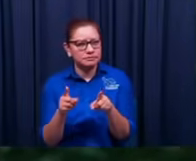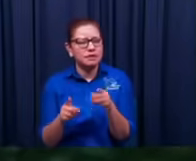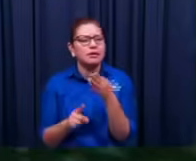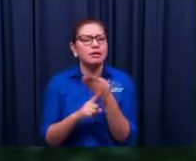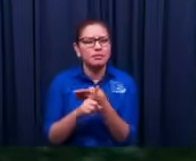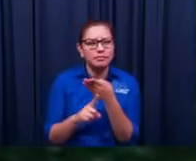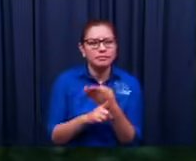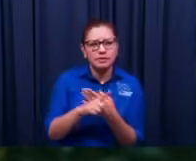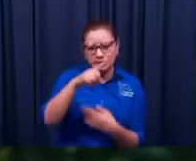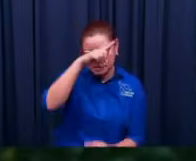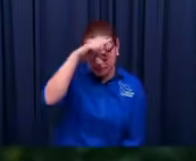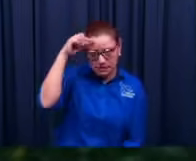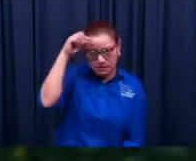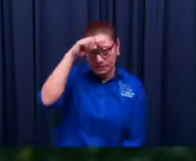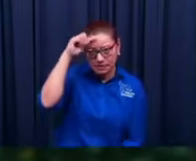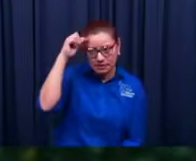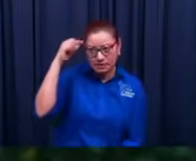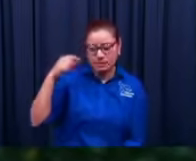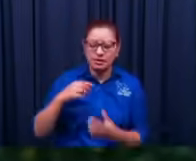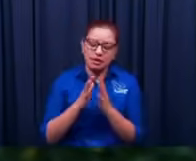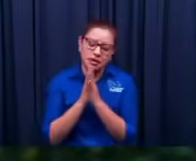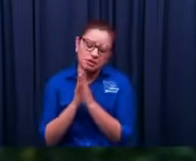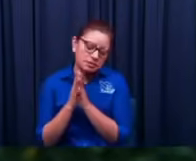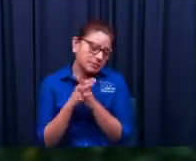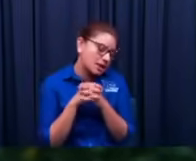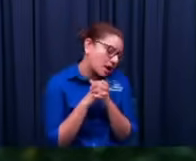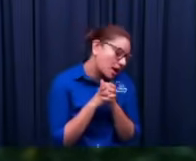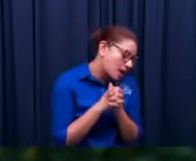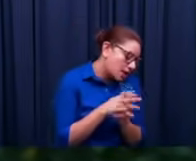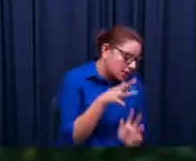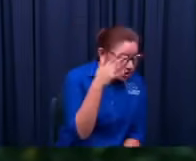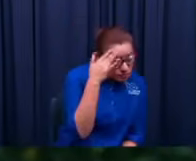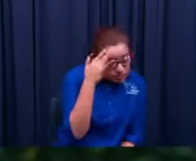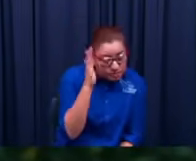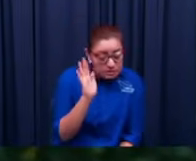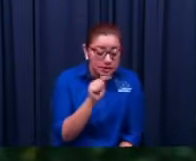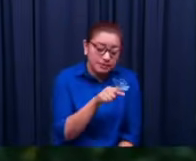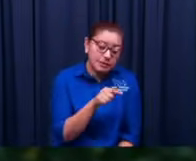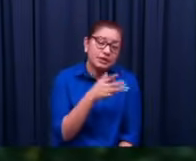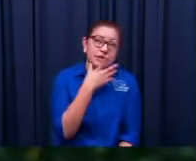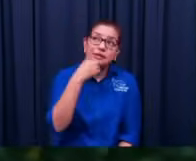las carretas a ellos, llegan: yo sé que a vos Dios te oye.